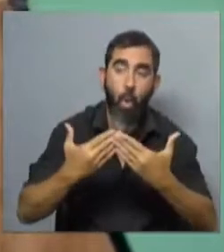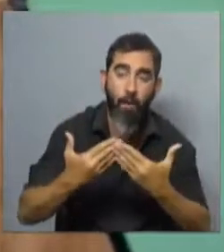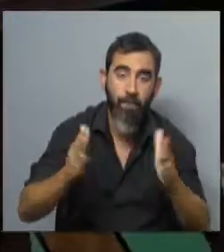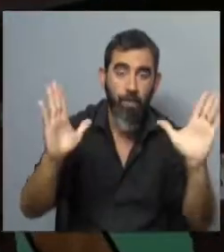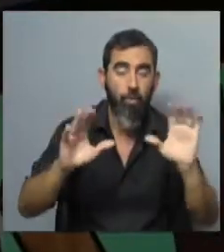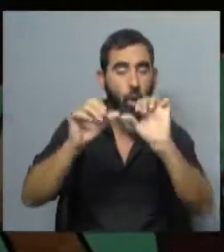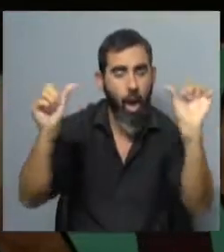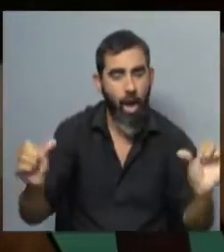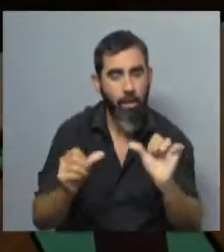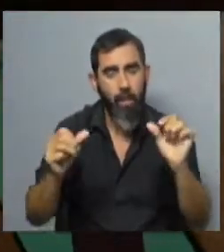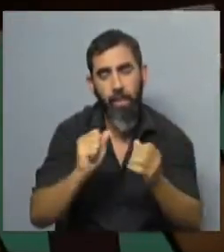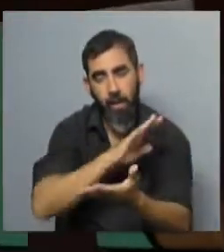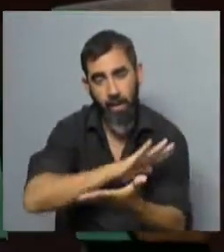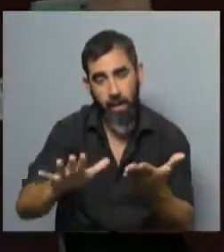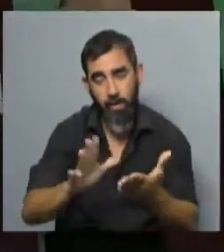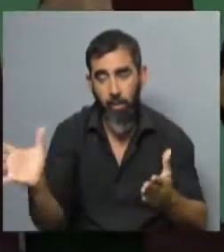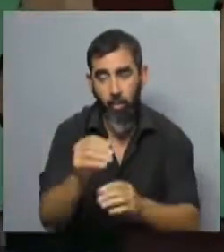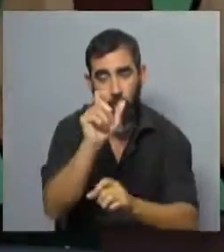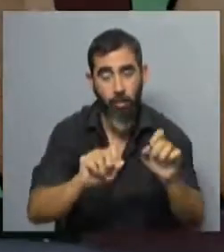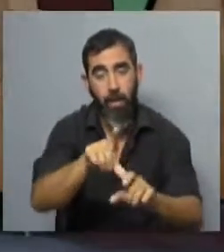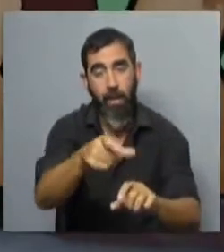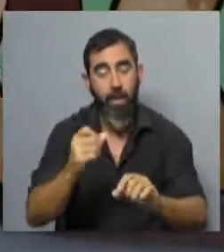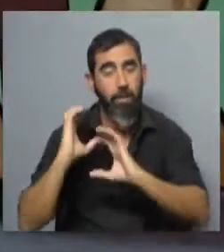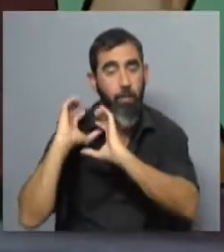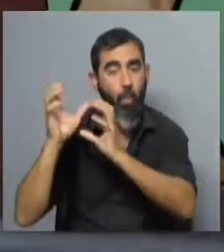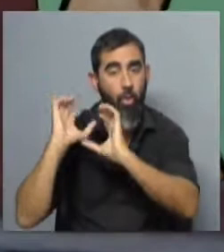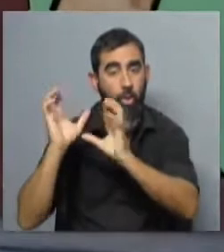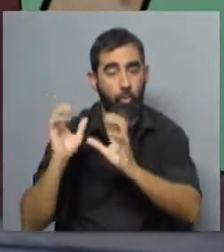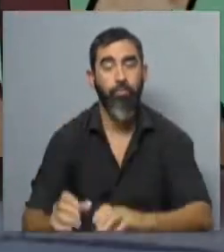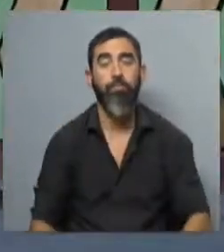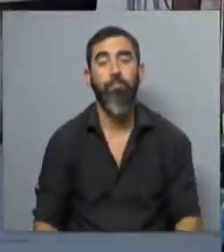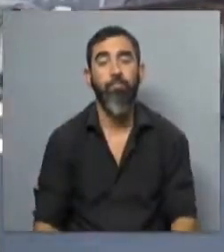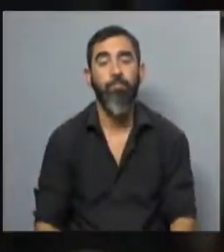espectáculos y actividades gratis para todo público en el ex Mercado Modelo.